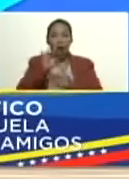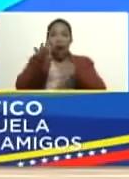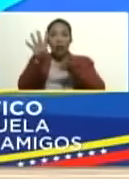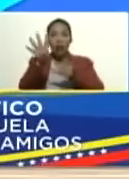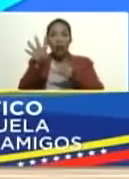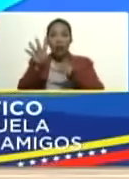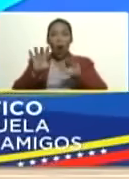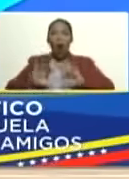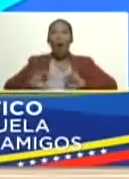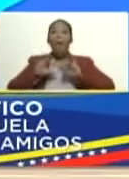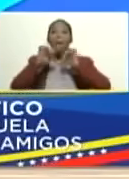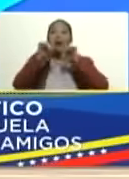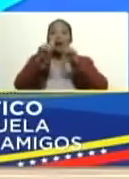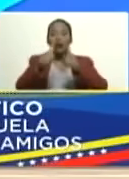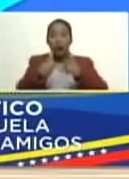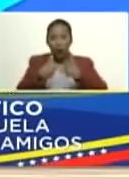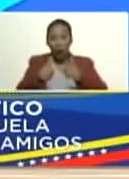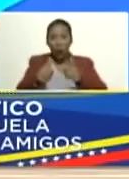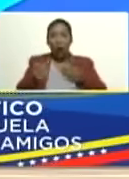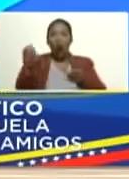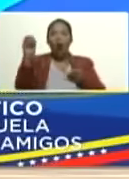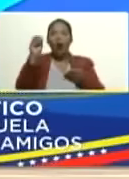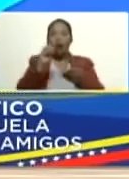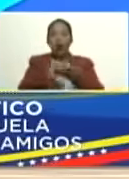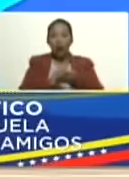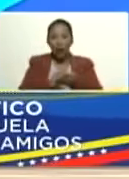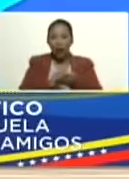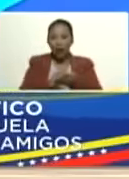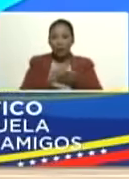2014, bueno, comenzó el tejemaneje.